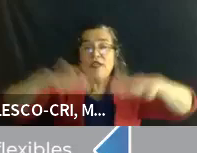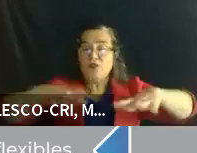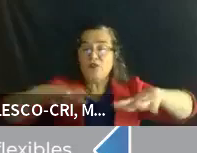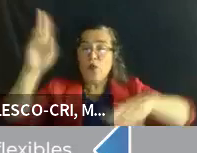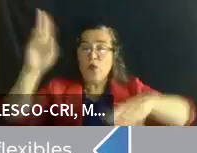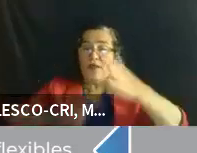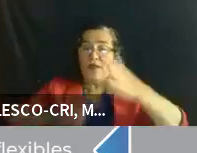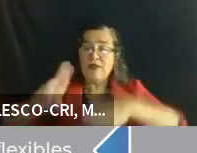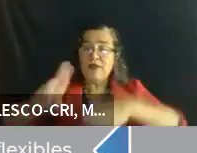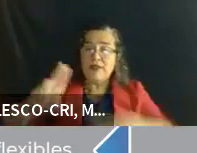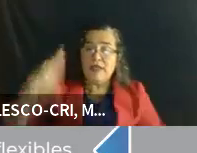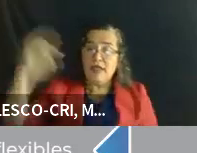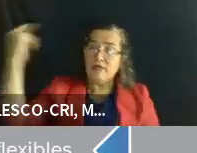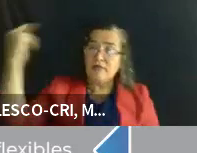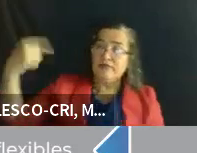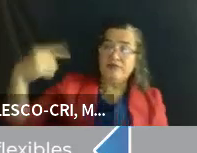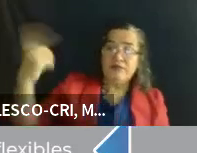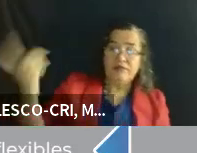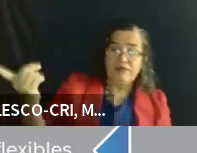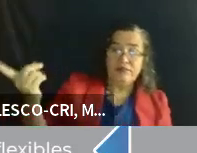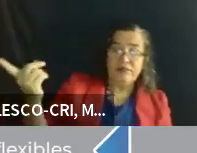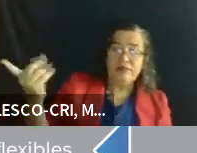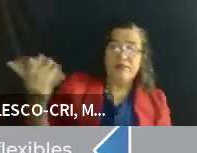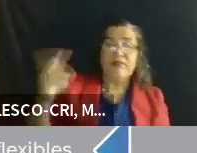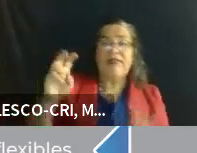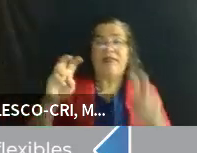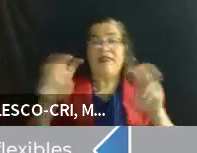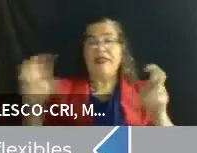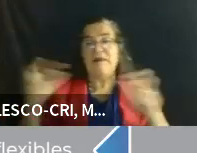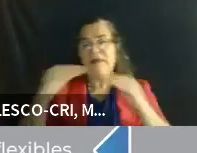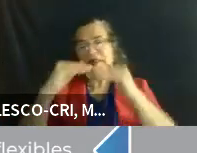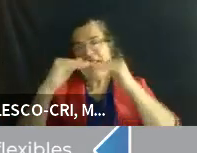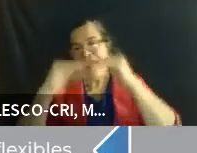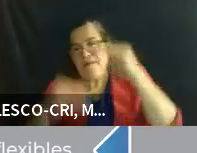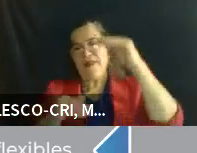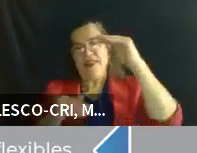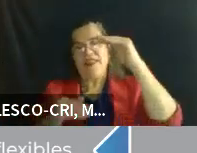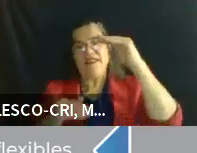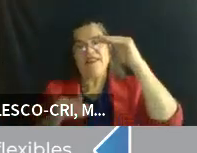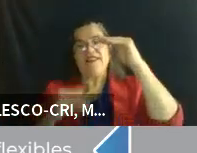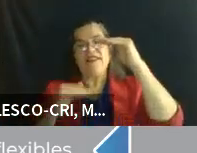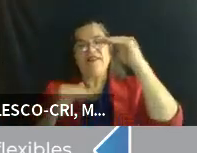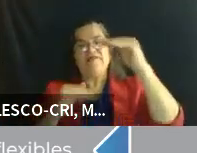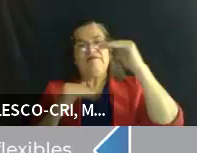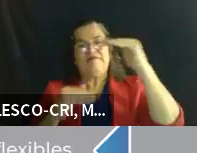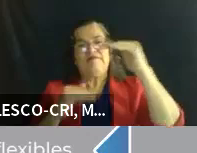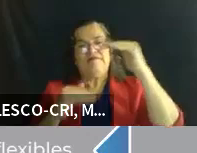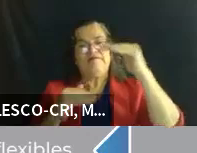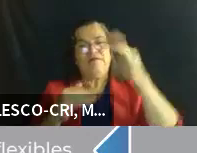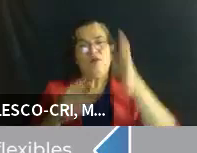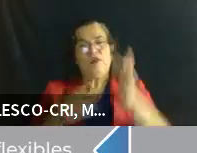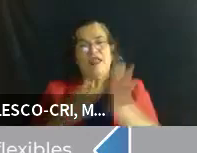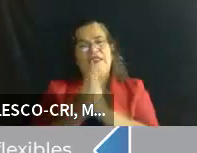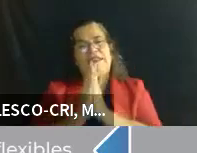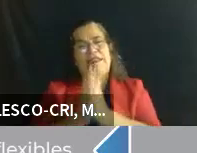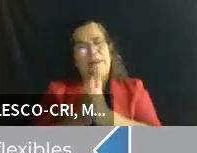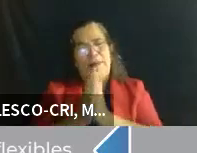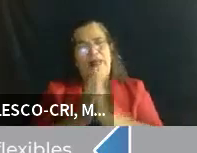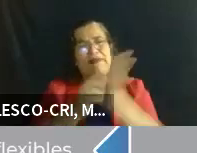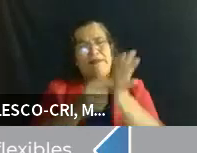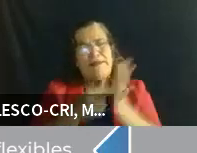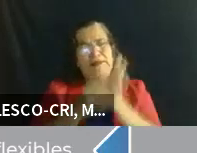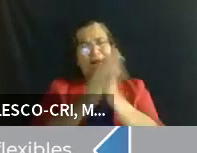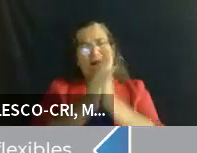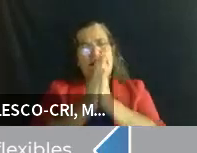diseños curriculares, que es este tema de la brecha de habilidades, esta demanda cada vez más clara